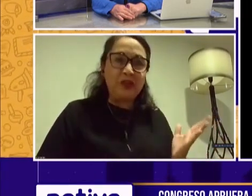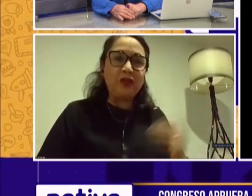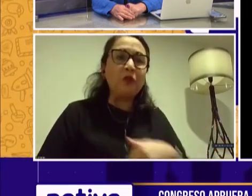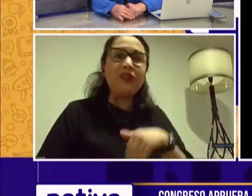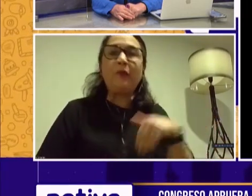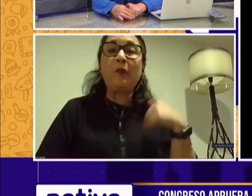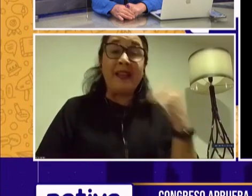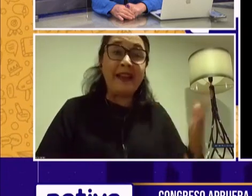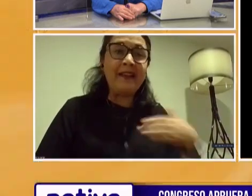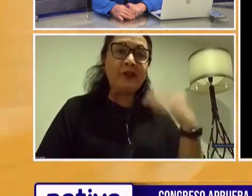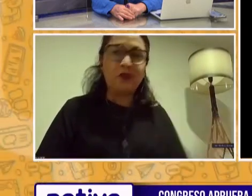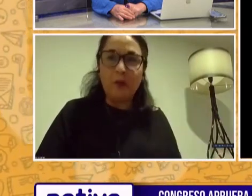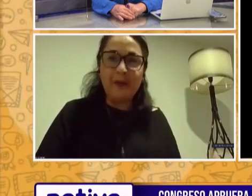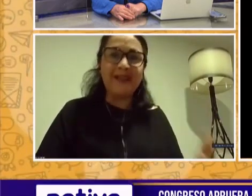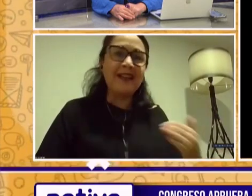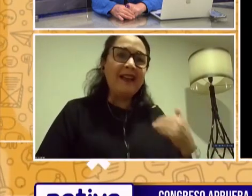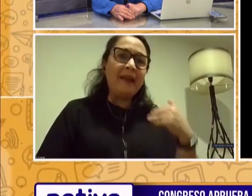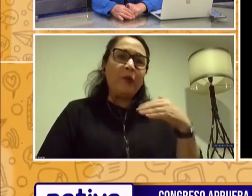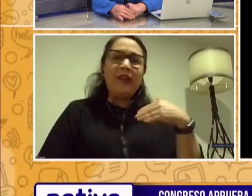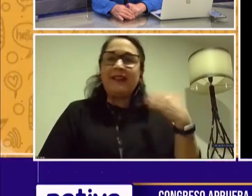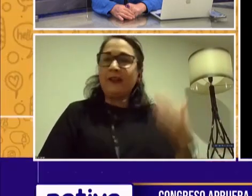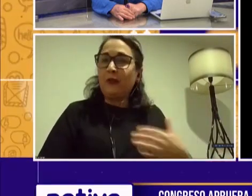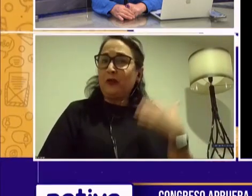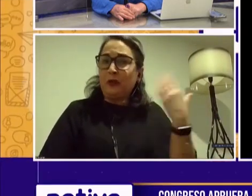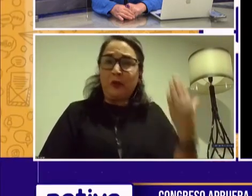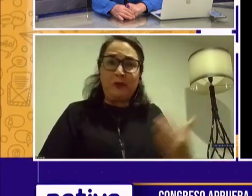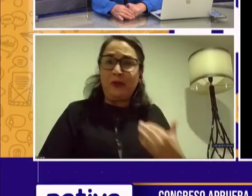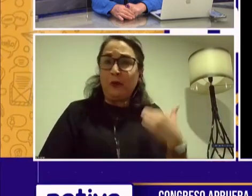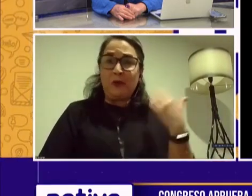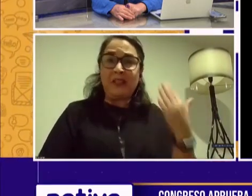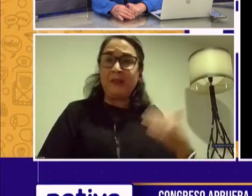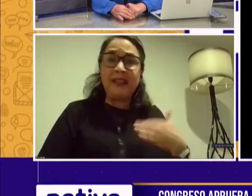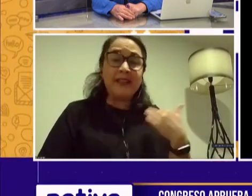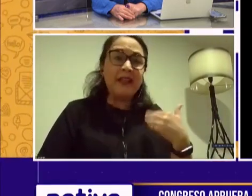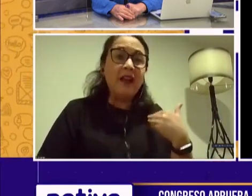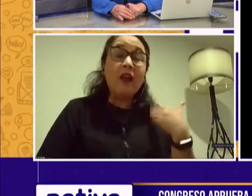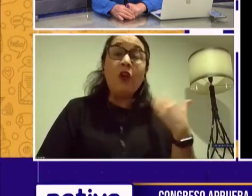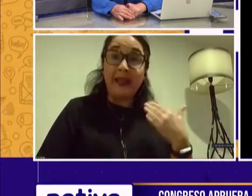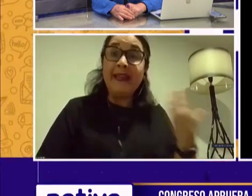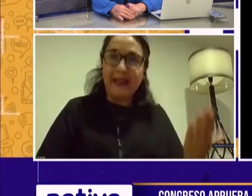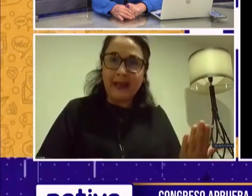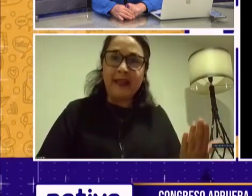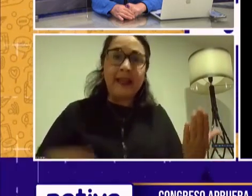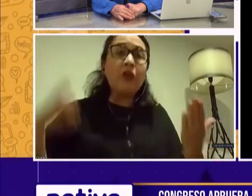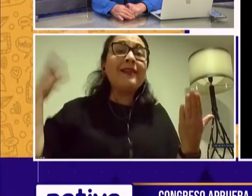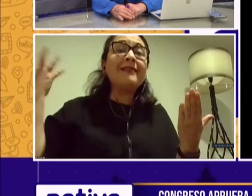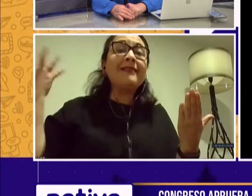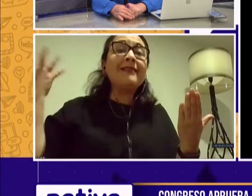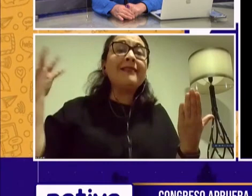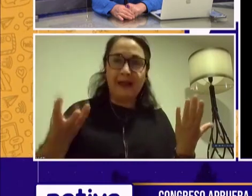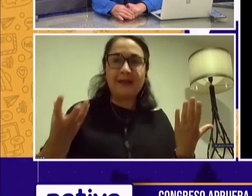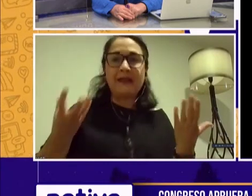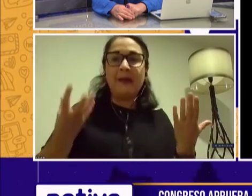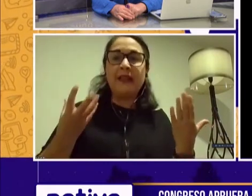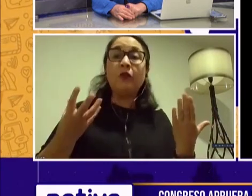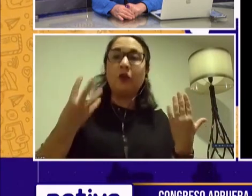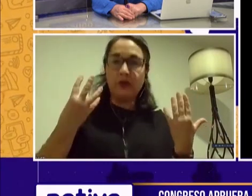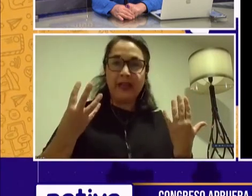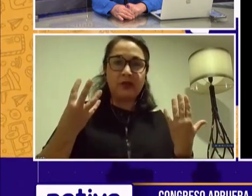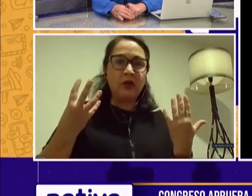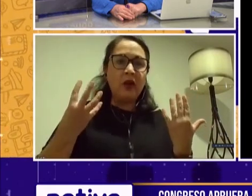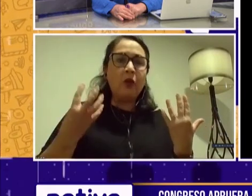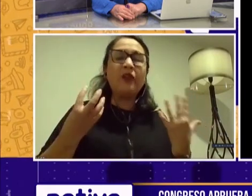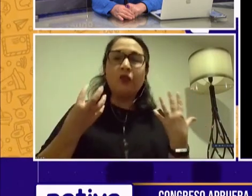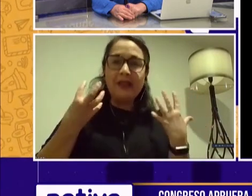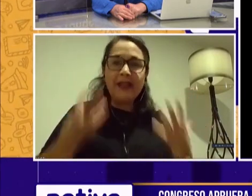existimos, que somos de propiedad de los hombres, que pueden hacer con nuestros cuerpos y con nuestras vidas lo que quieran. Y creo que ese es el mensaje que está mandando